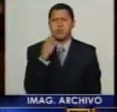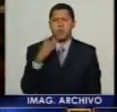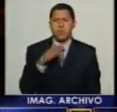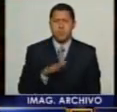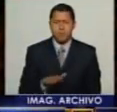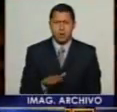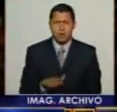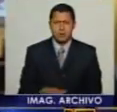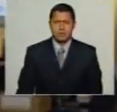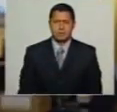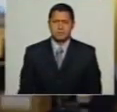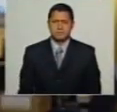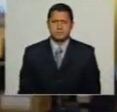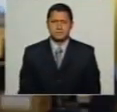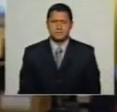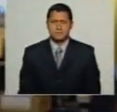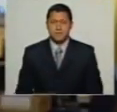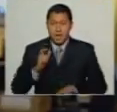ese.